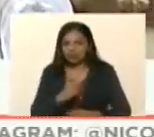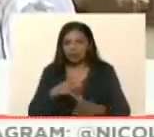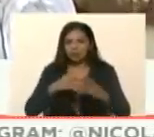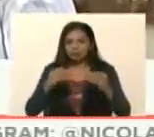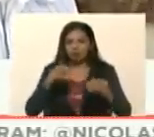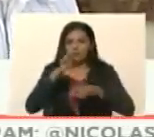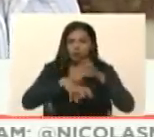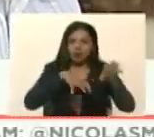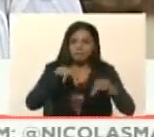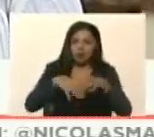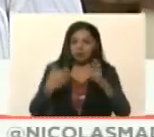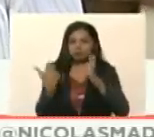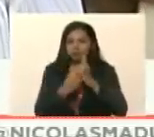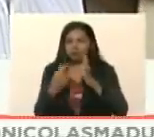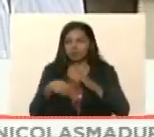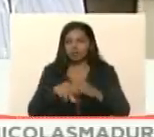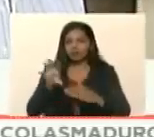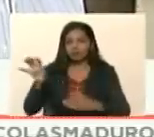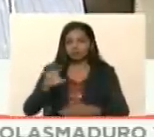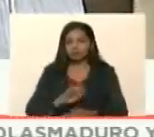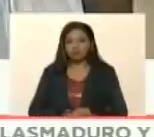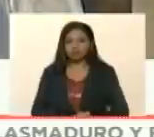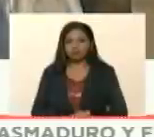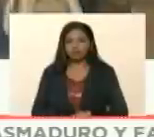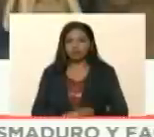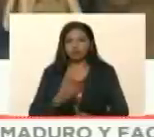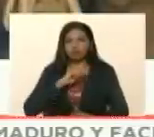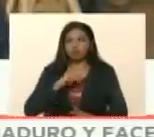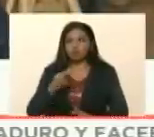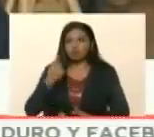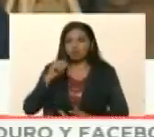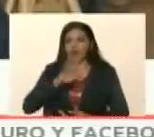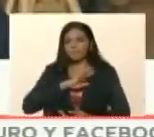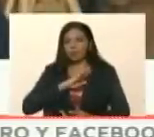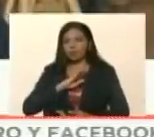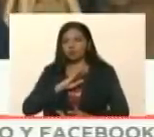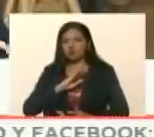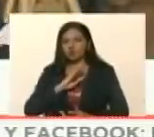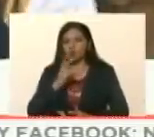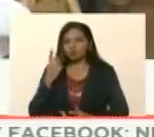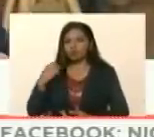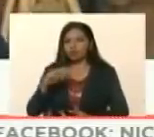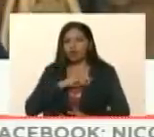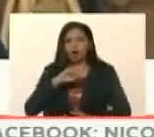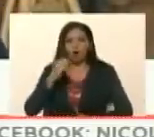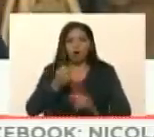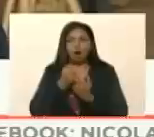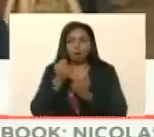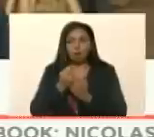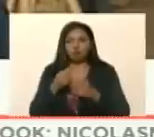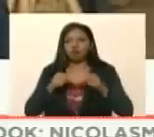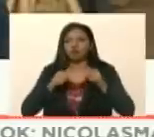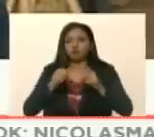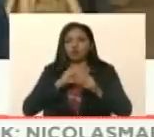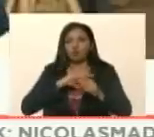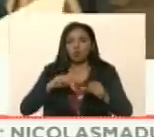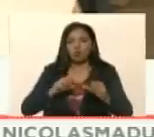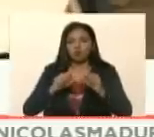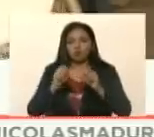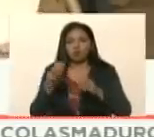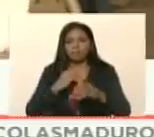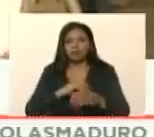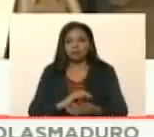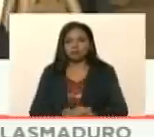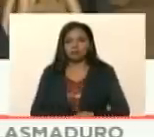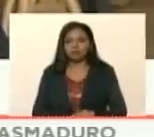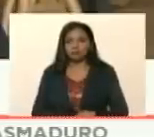todo el ganado vacuno del país. Pueden contar plenamente con nuestro apoyo. Hay que seguir, fíjense,